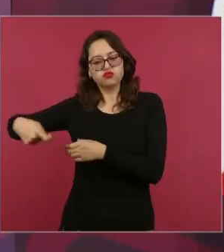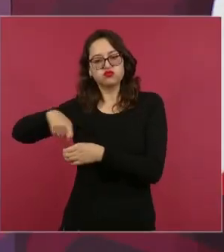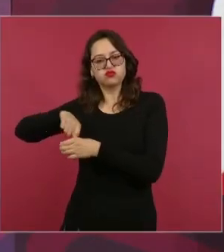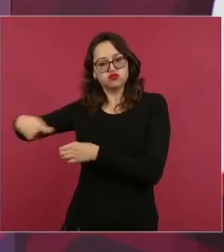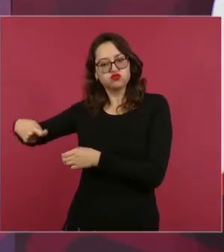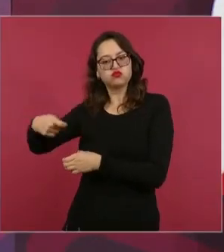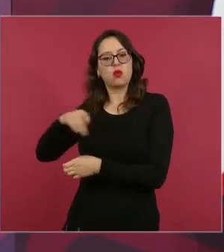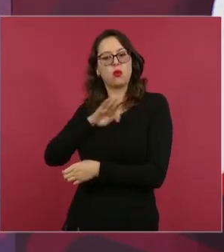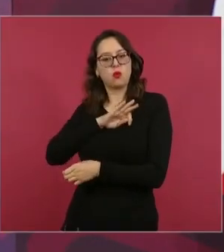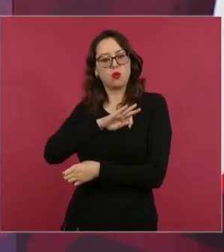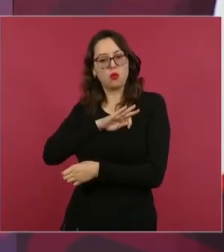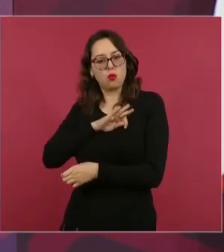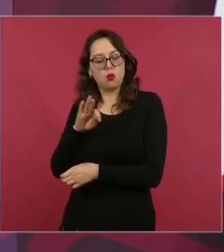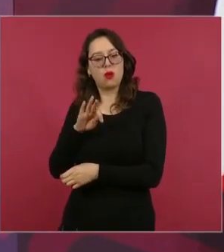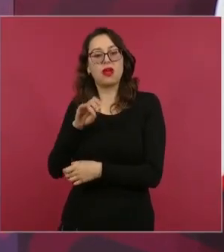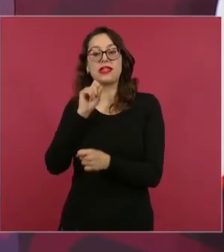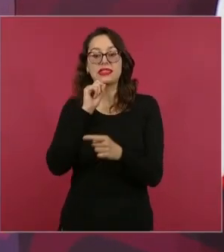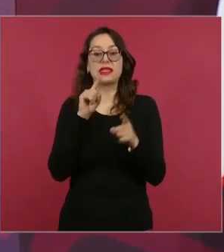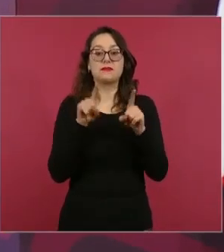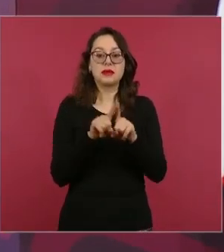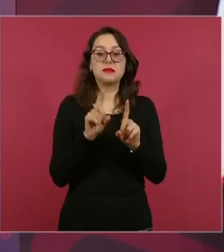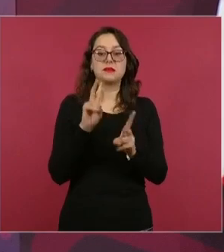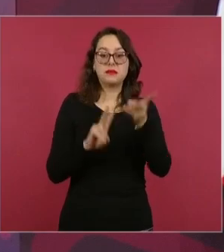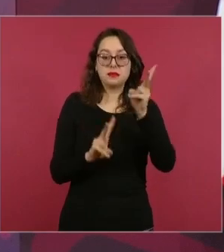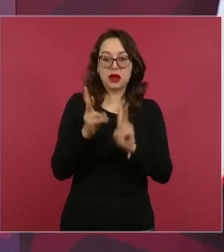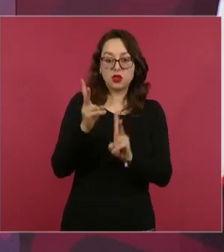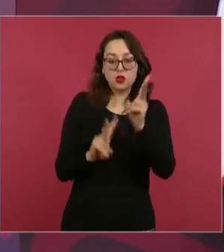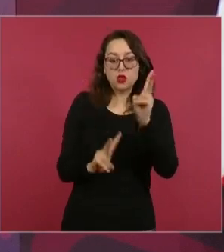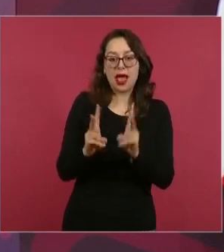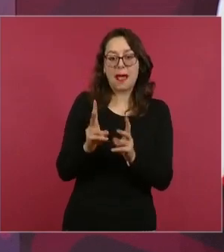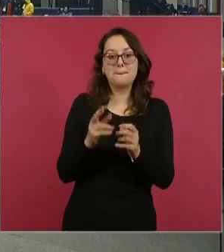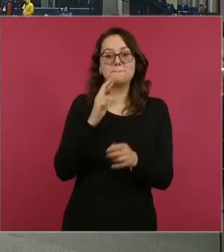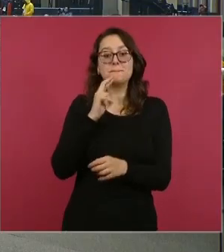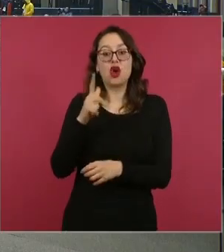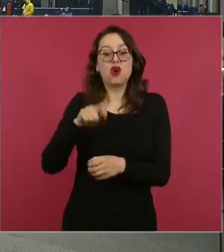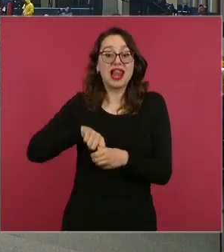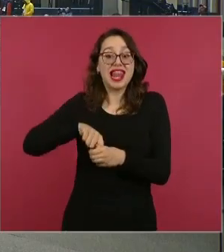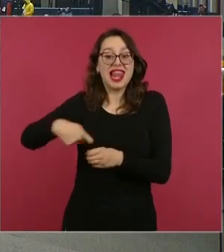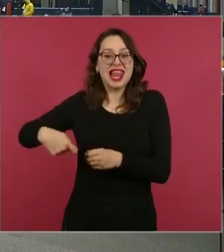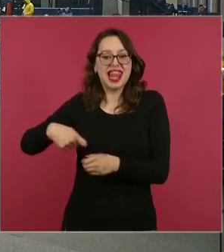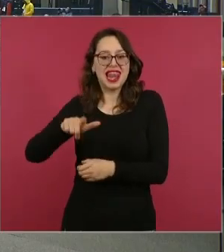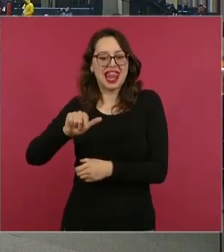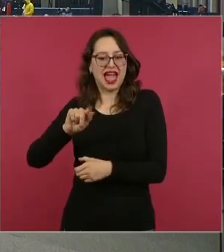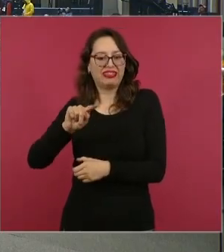unas las de verduras esas sí van a ver